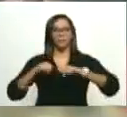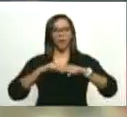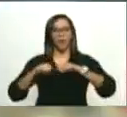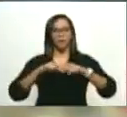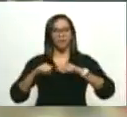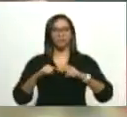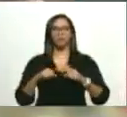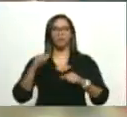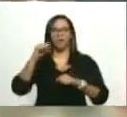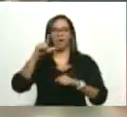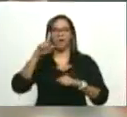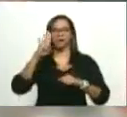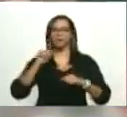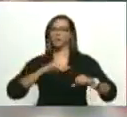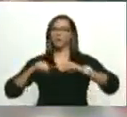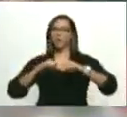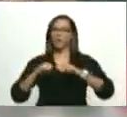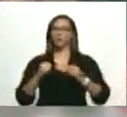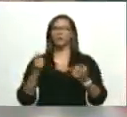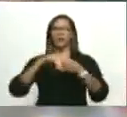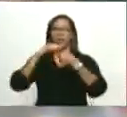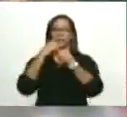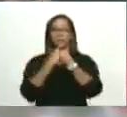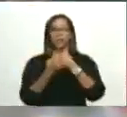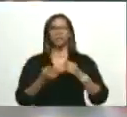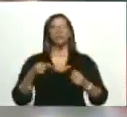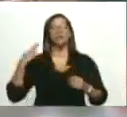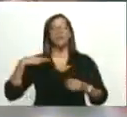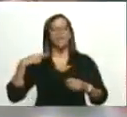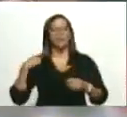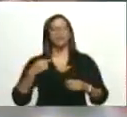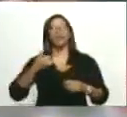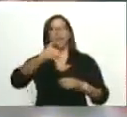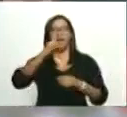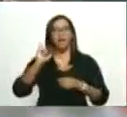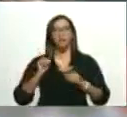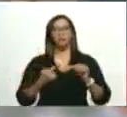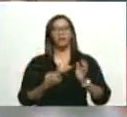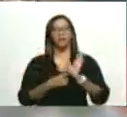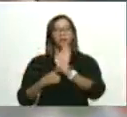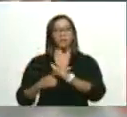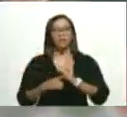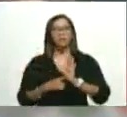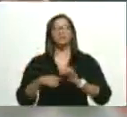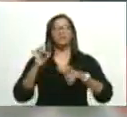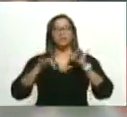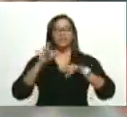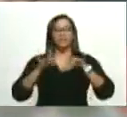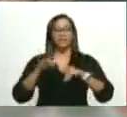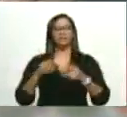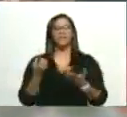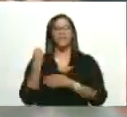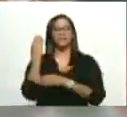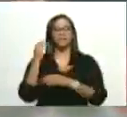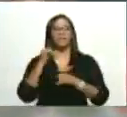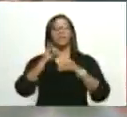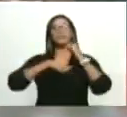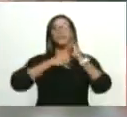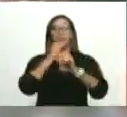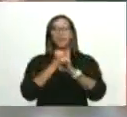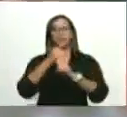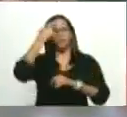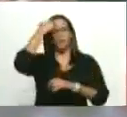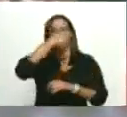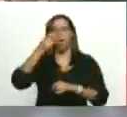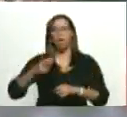Alba Movimientos, que es una articulación, una plataforma regional. Habrá una representación de las secretarías de la Asamblea Internacional de los Pueblos.